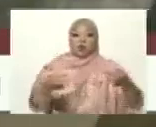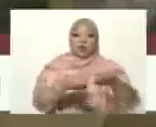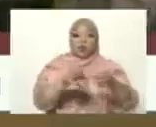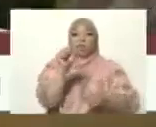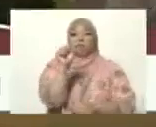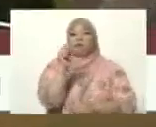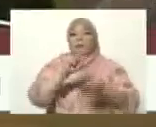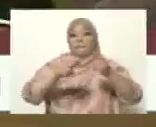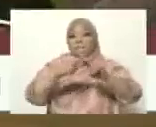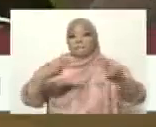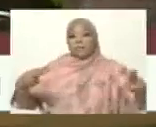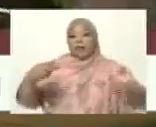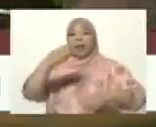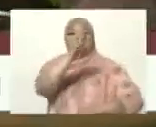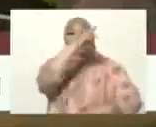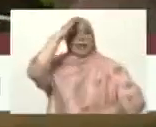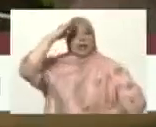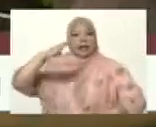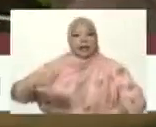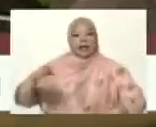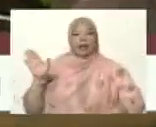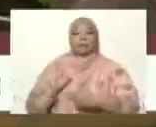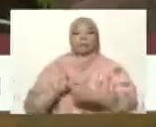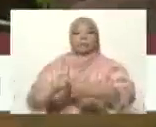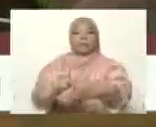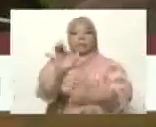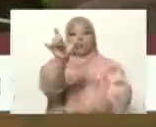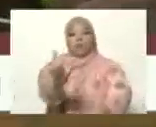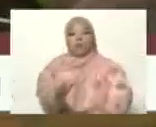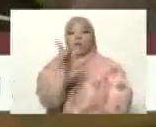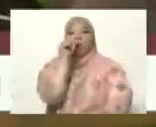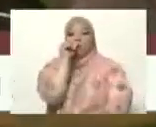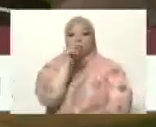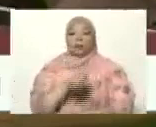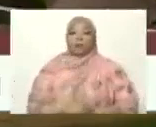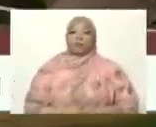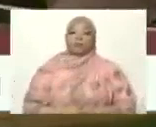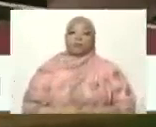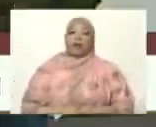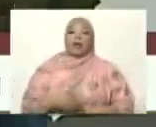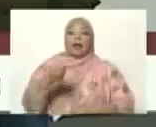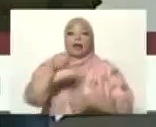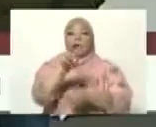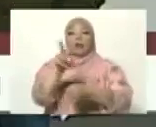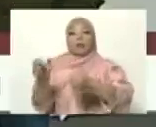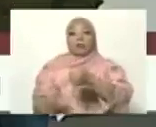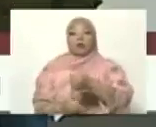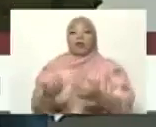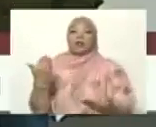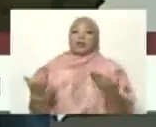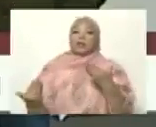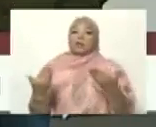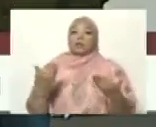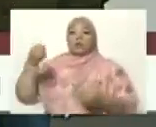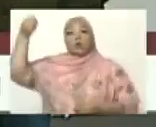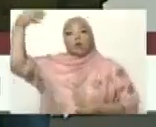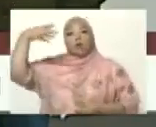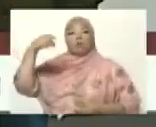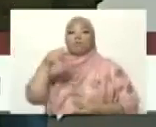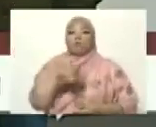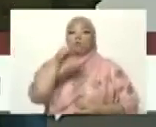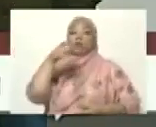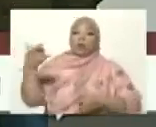Padrino López al frente. La vicepresidencia de Obras y Servicios Públicos, con el general en jefe Néstor Reverol